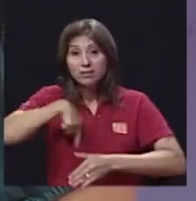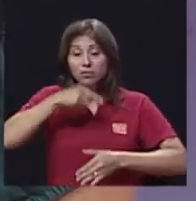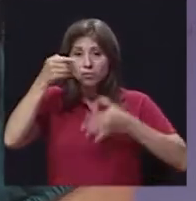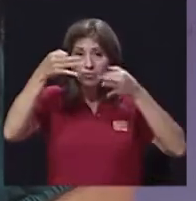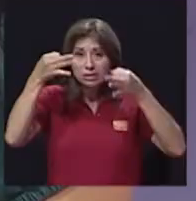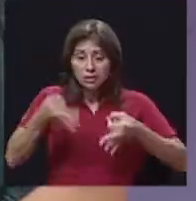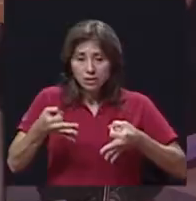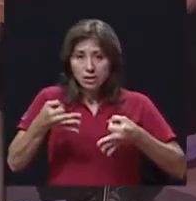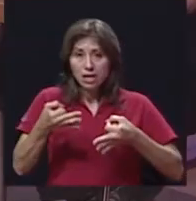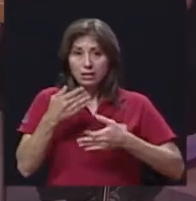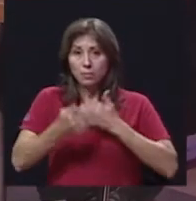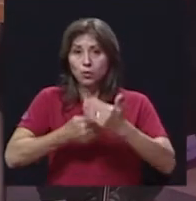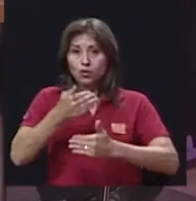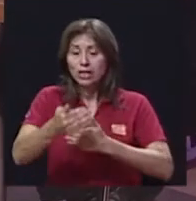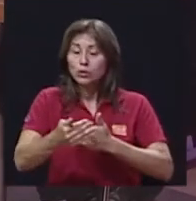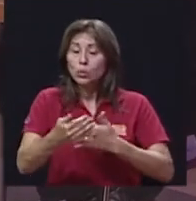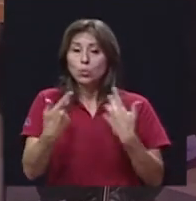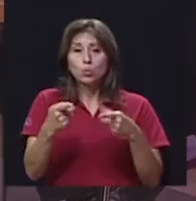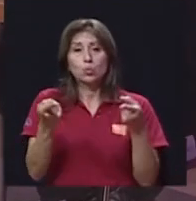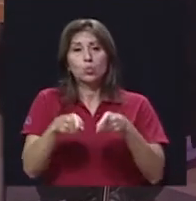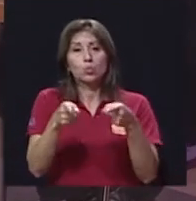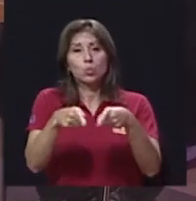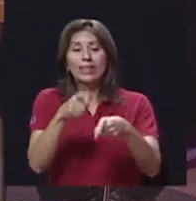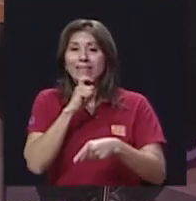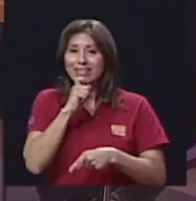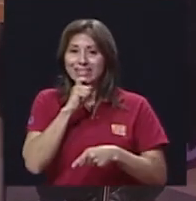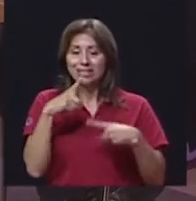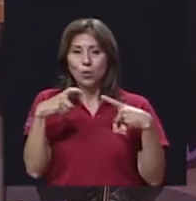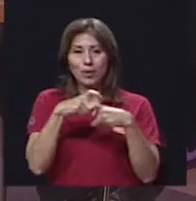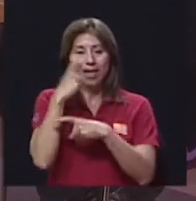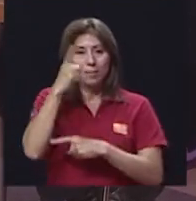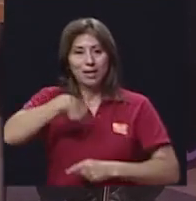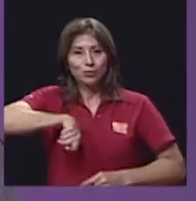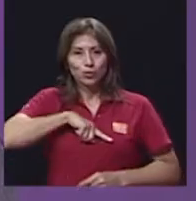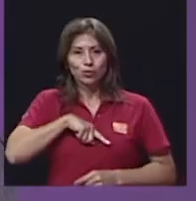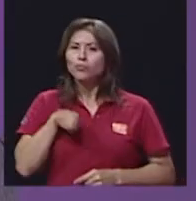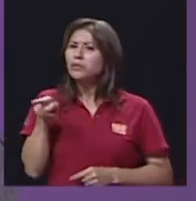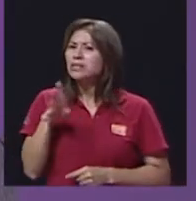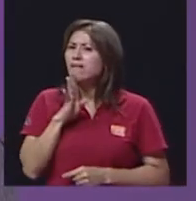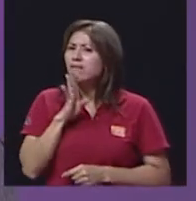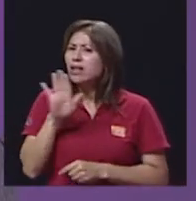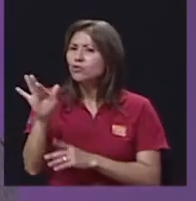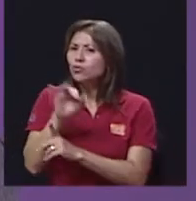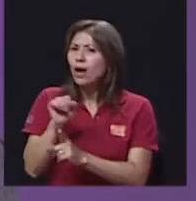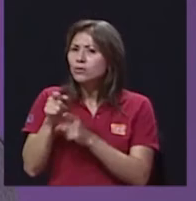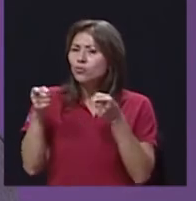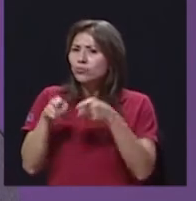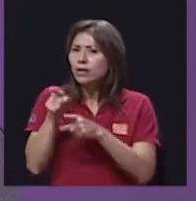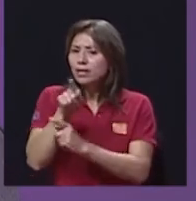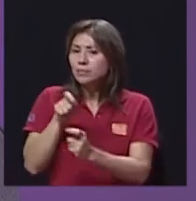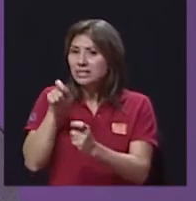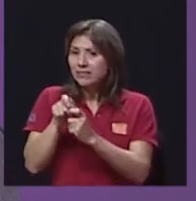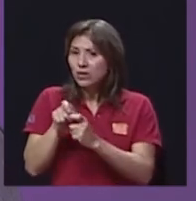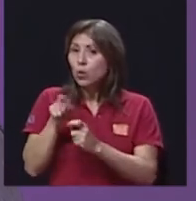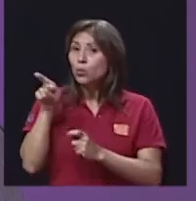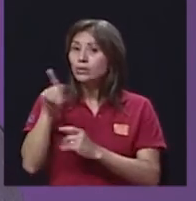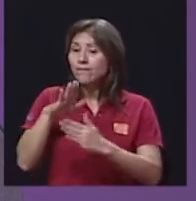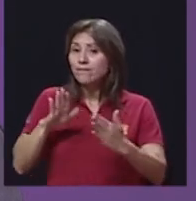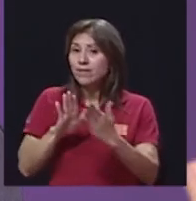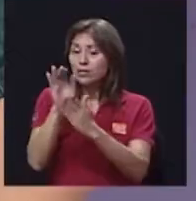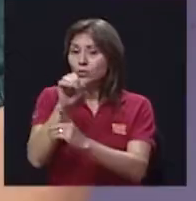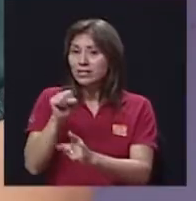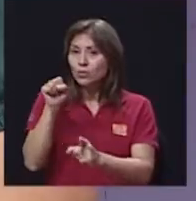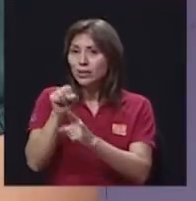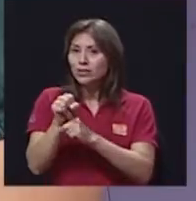implicaciones difíciles complicadas para nosotras nos estabas hablando de tu caso específico que te enfrentaste a una situación que era casi que tener a